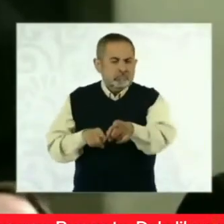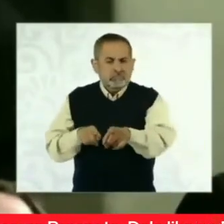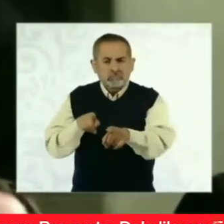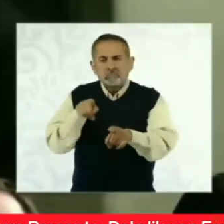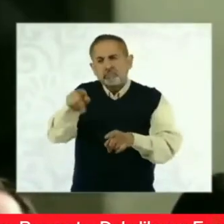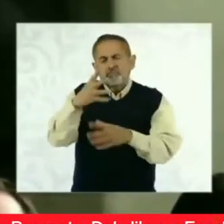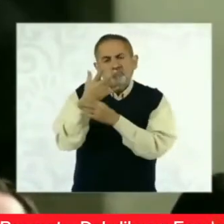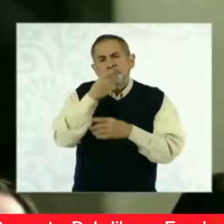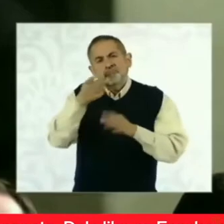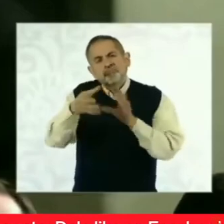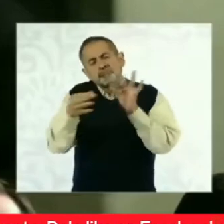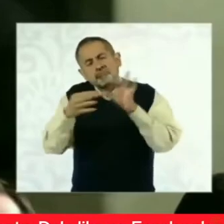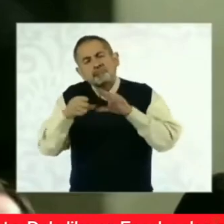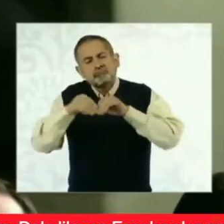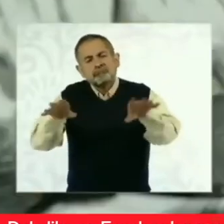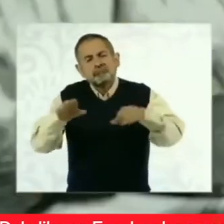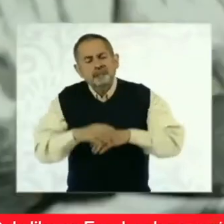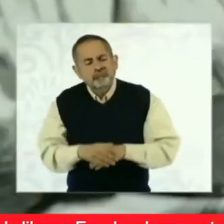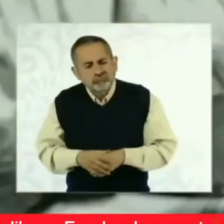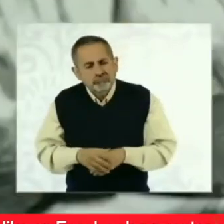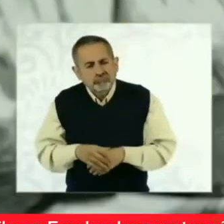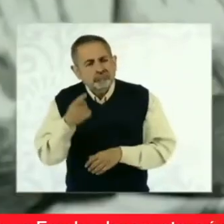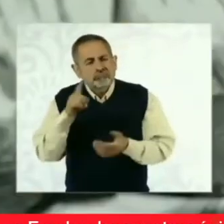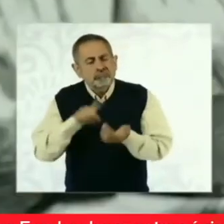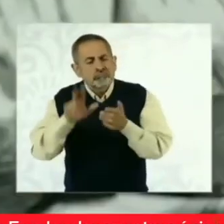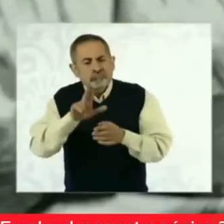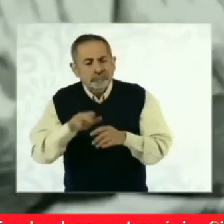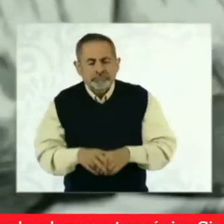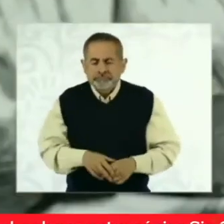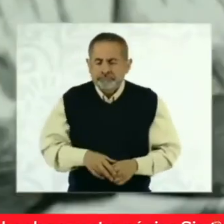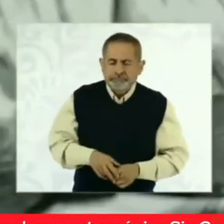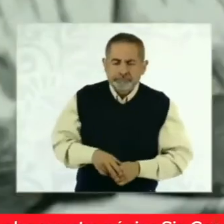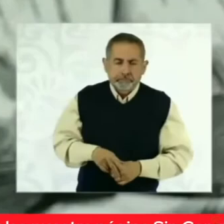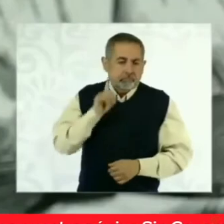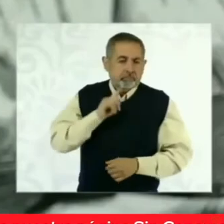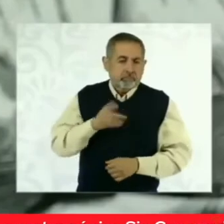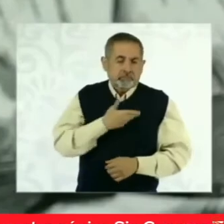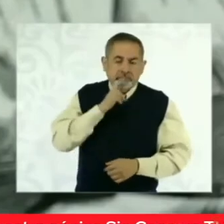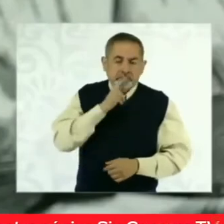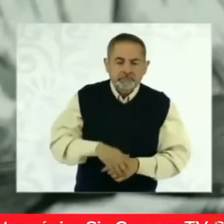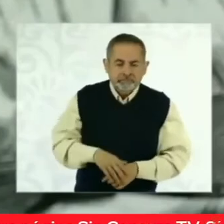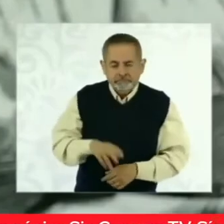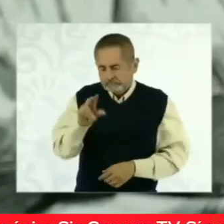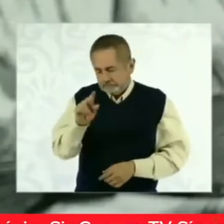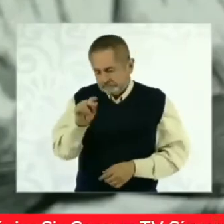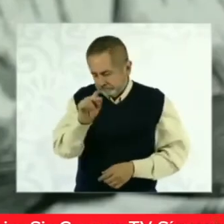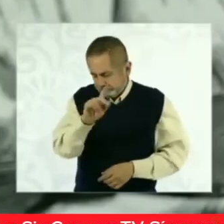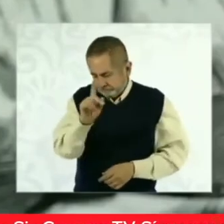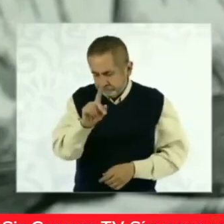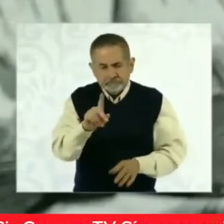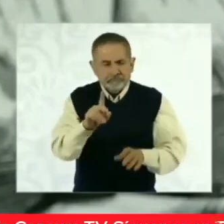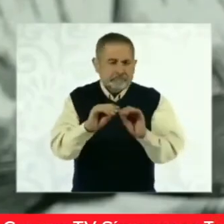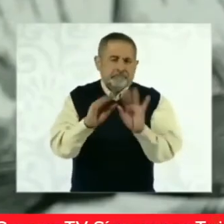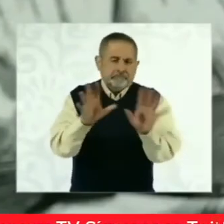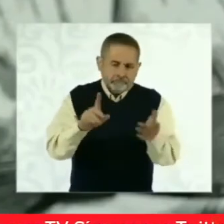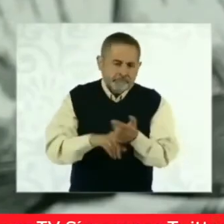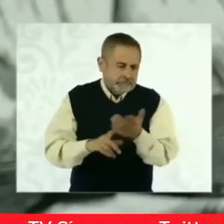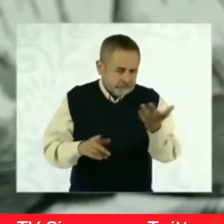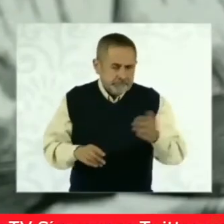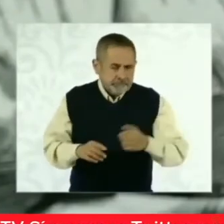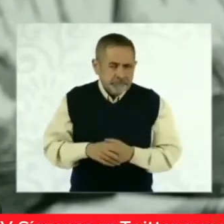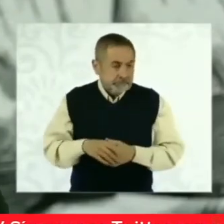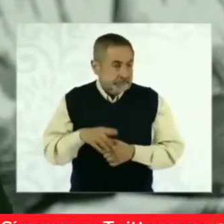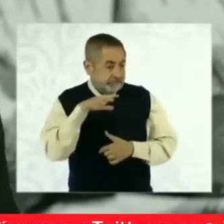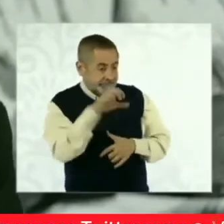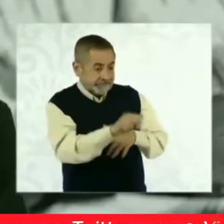al panorama que ustedes reflejan No, los porque el martes. secretario, evidentemente hay, a partir de